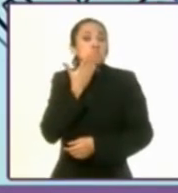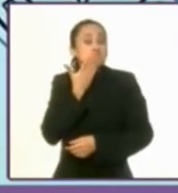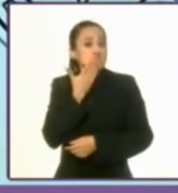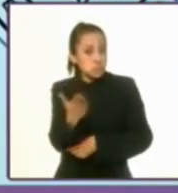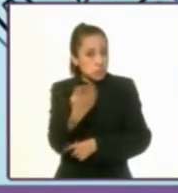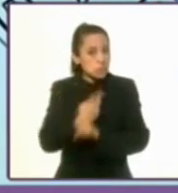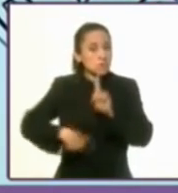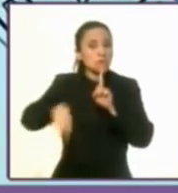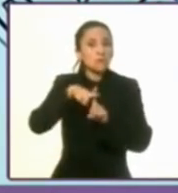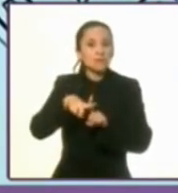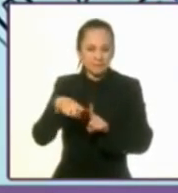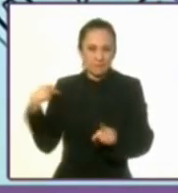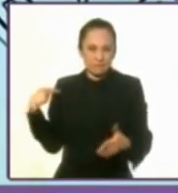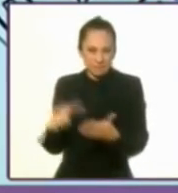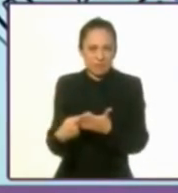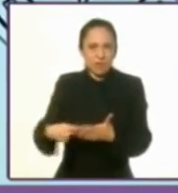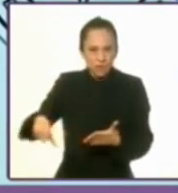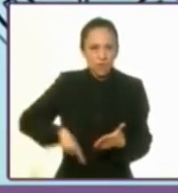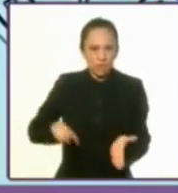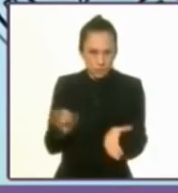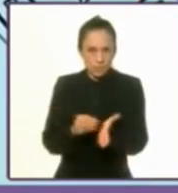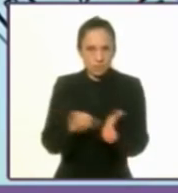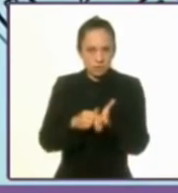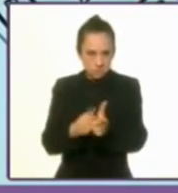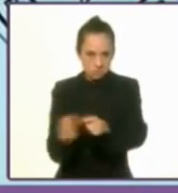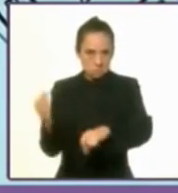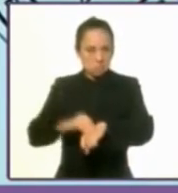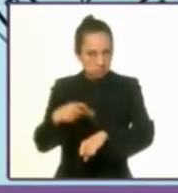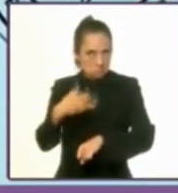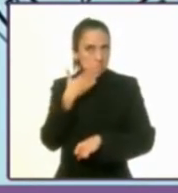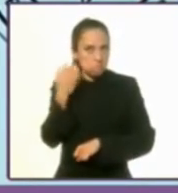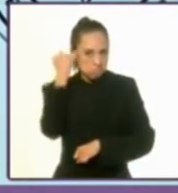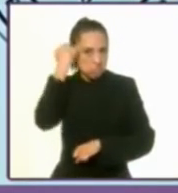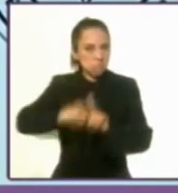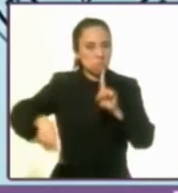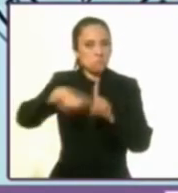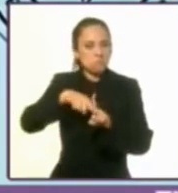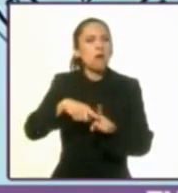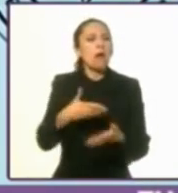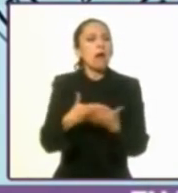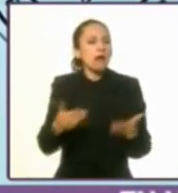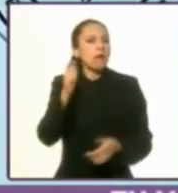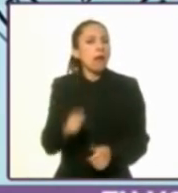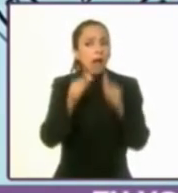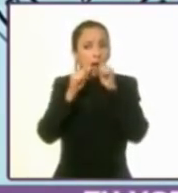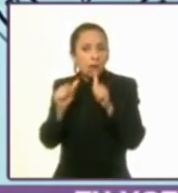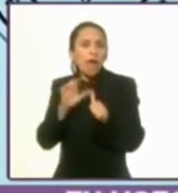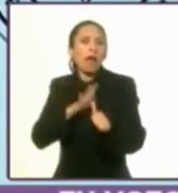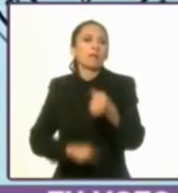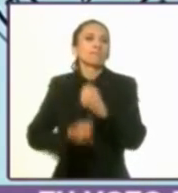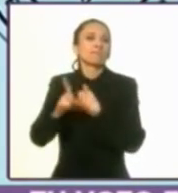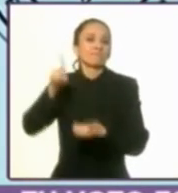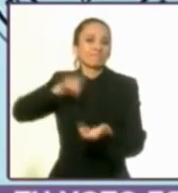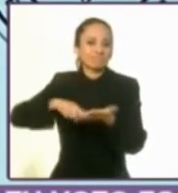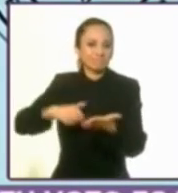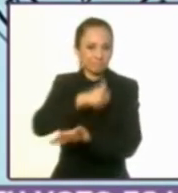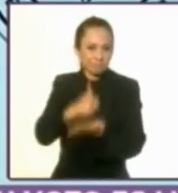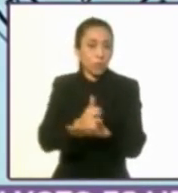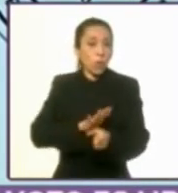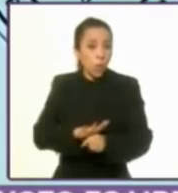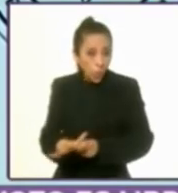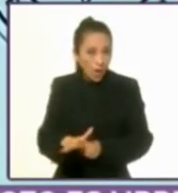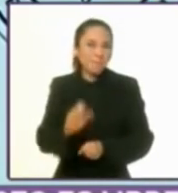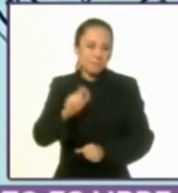actual gobierno y que está teniendo una de las problemáticas que hoy están más marcadas en nuestra ciudad lo que tiene que ver con el embarazo temprano